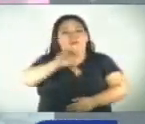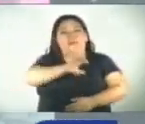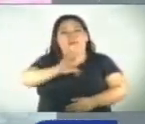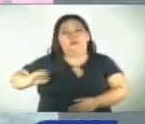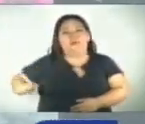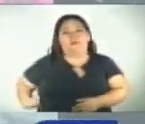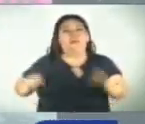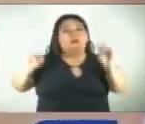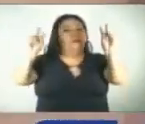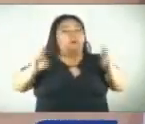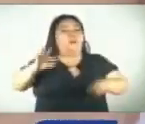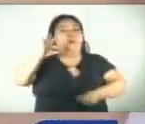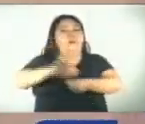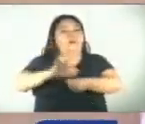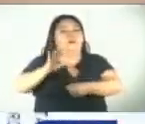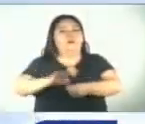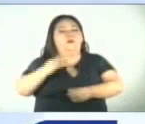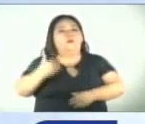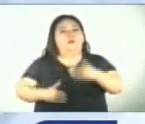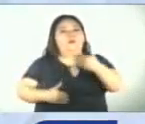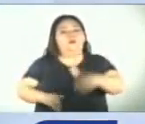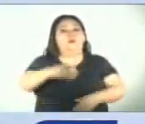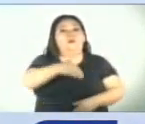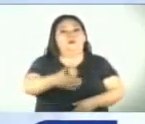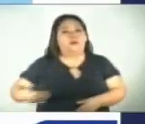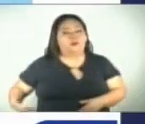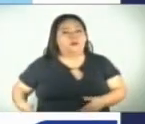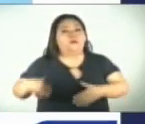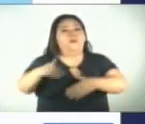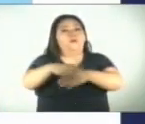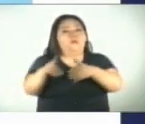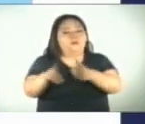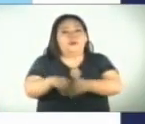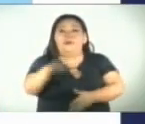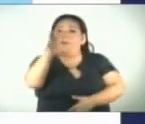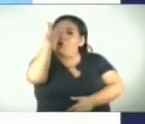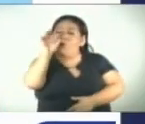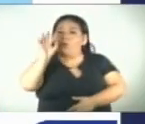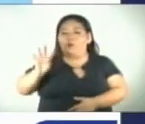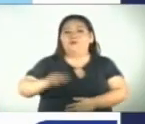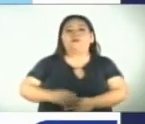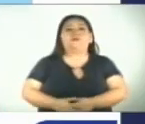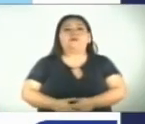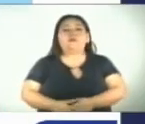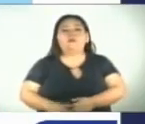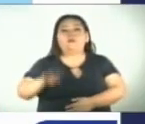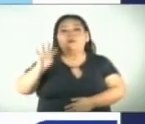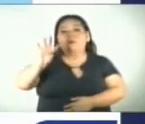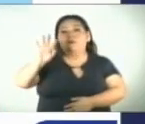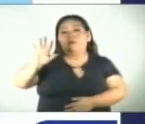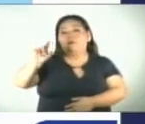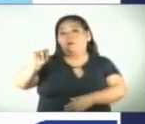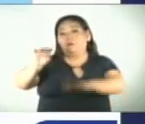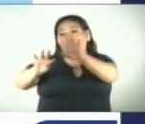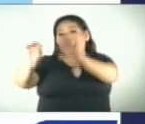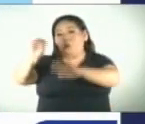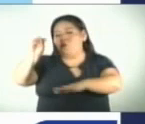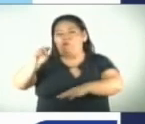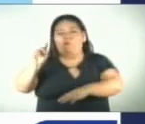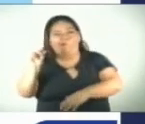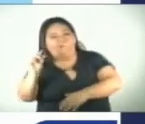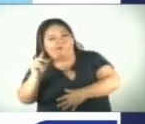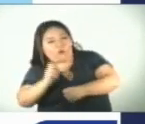electoral de las presidenciales y legislativas del 4 de febrero. Un 45.9% de poca confianza, más